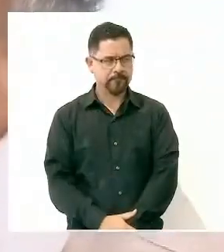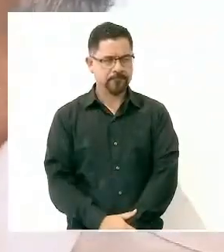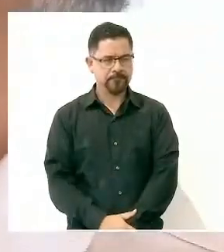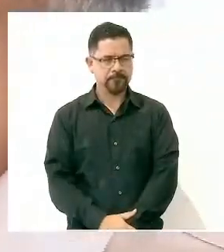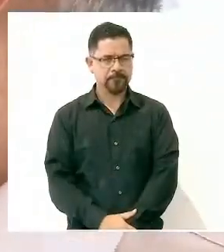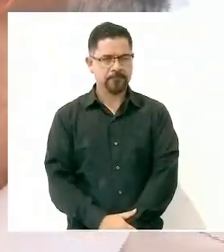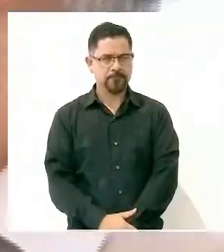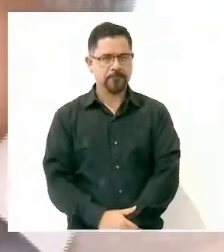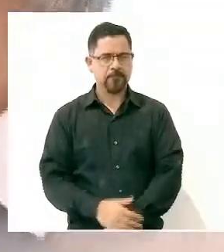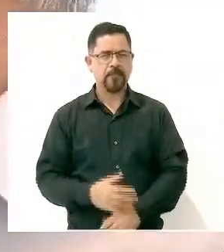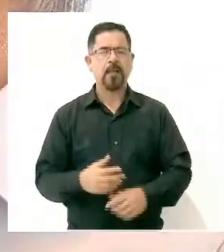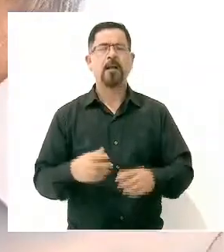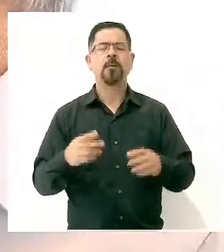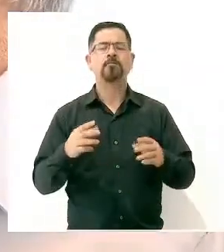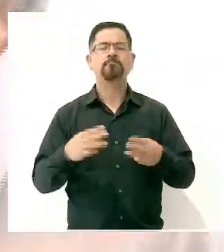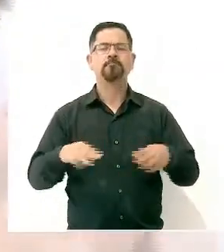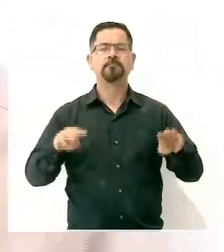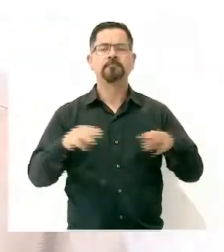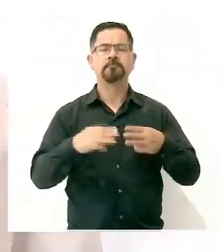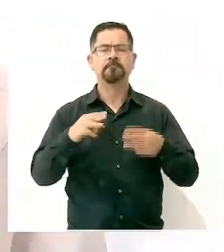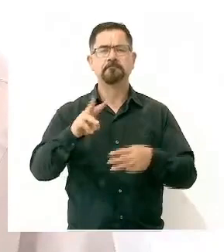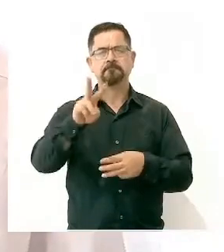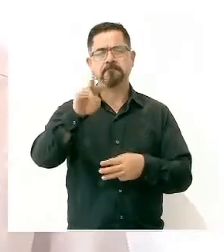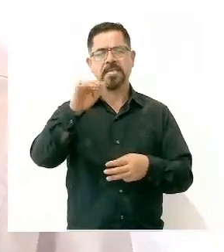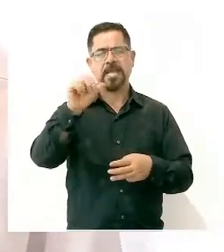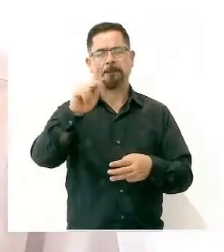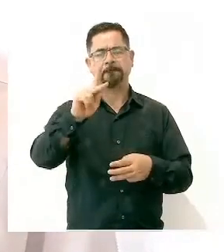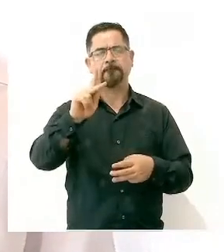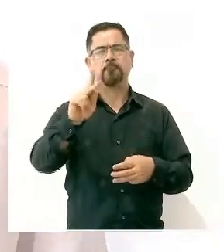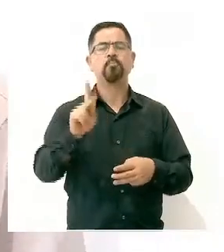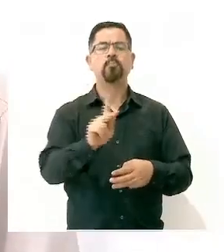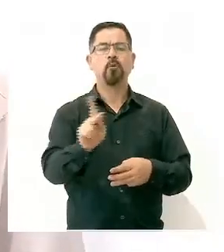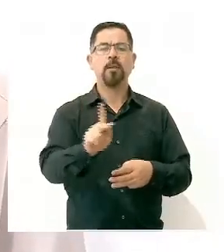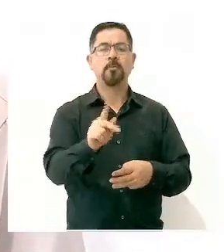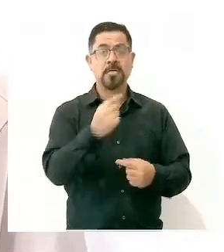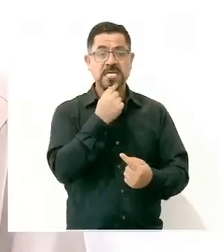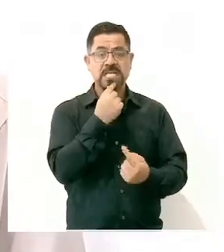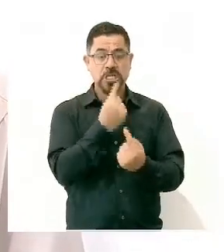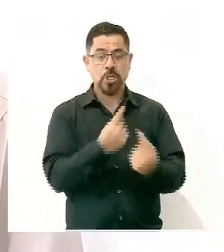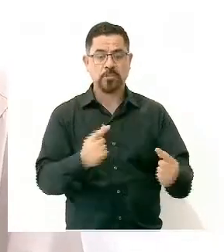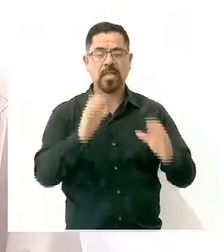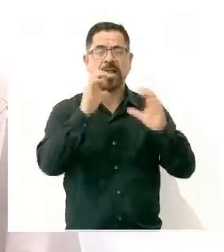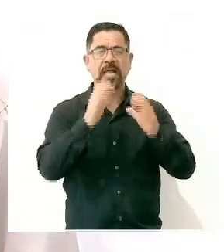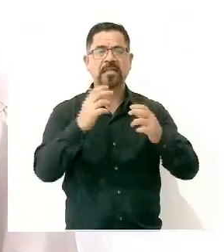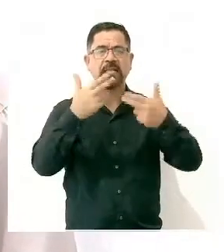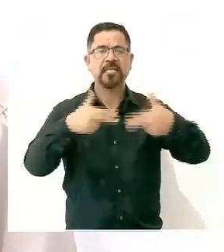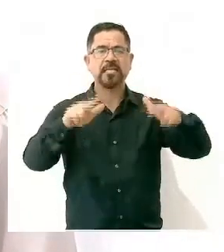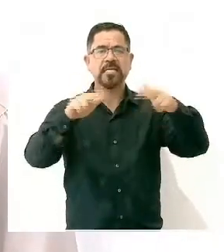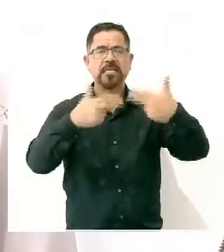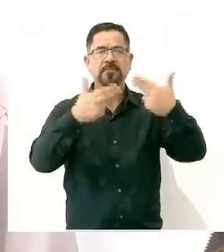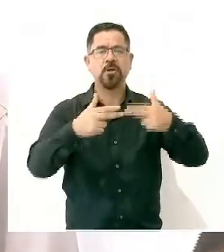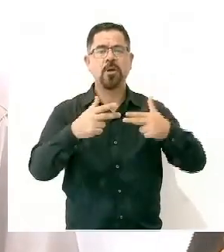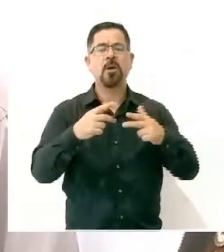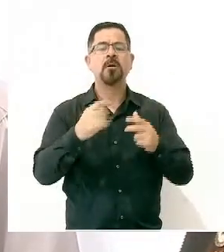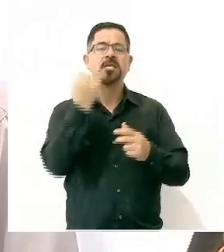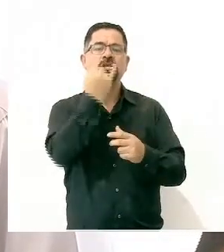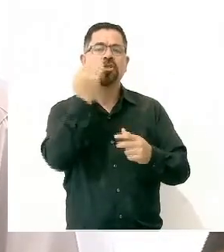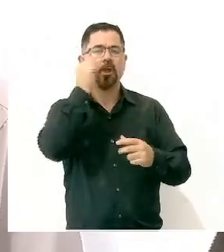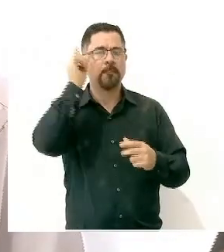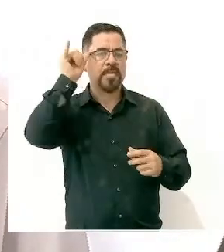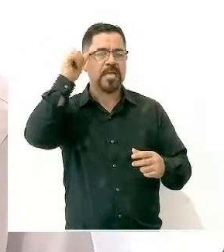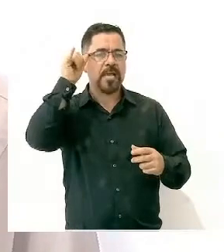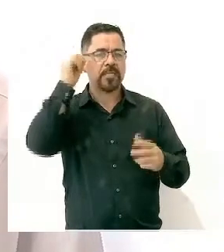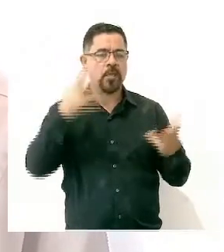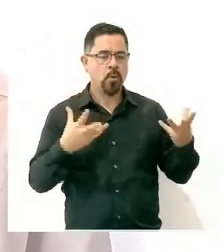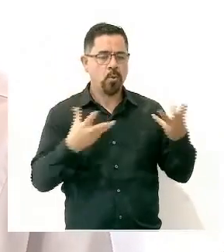El coro infantil de Dican Pueblo interpretará el himno nacional mexicano en lengua yaqui, acompañados por la